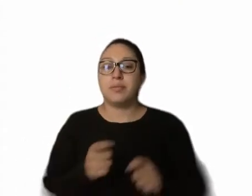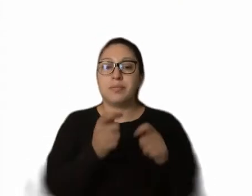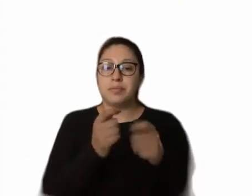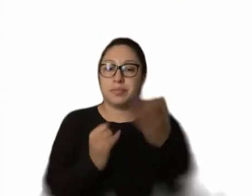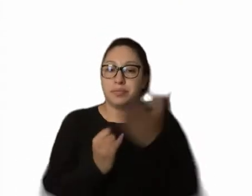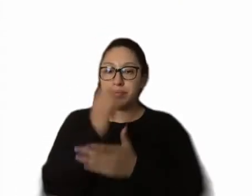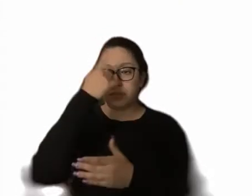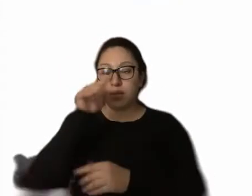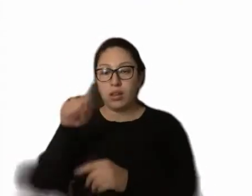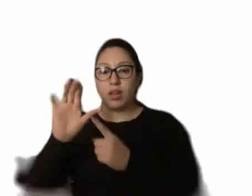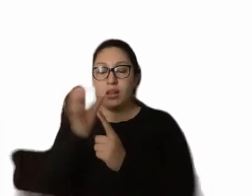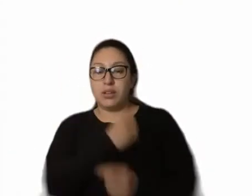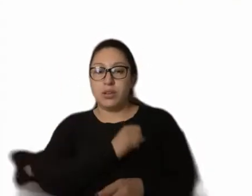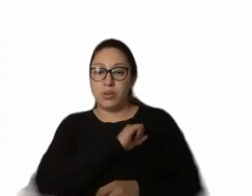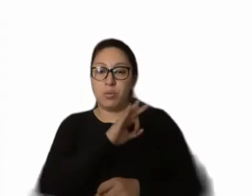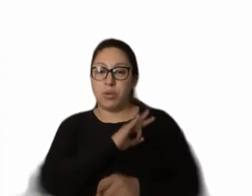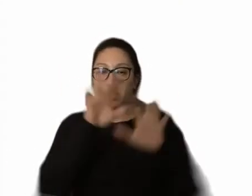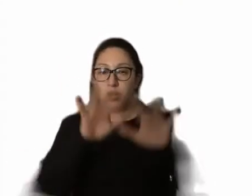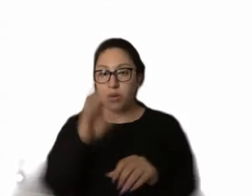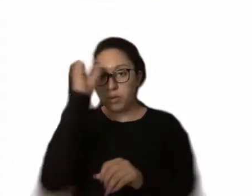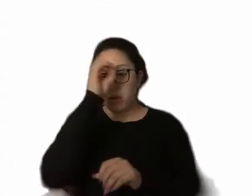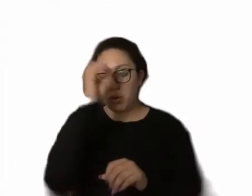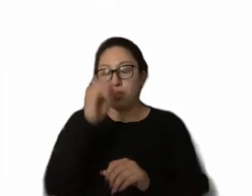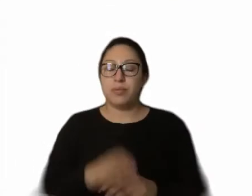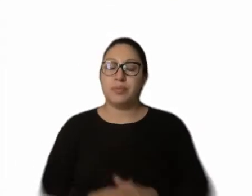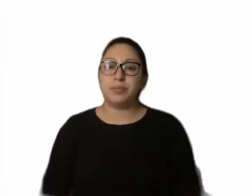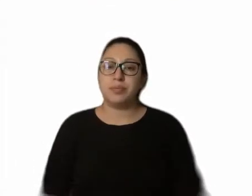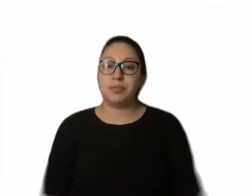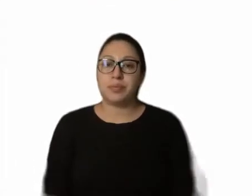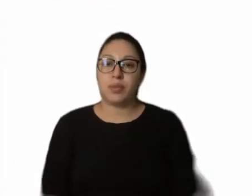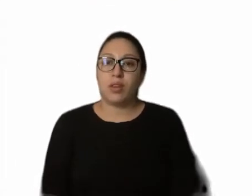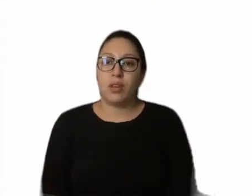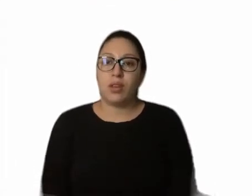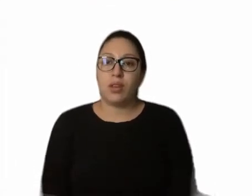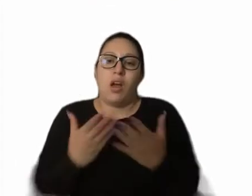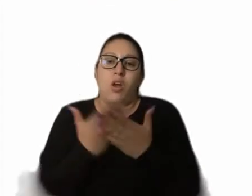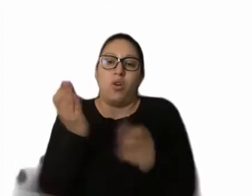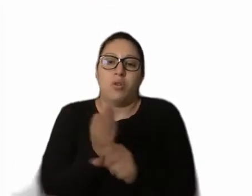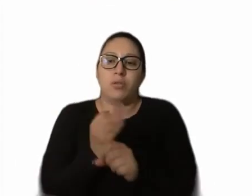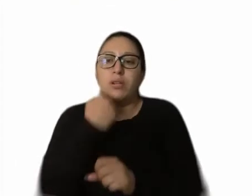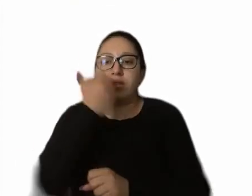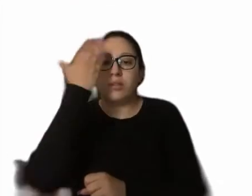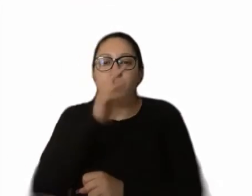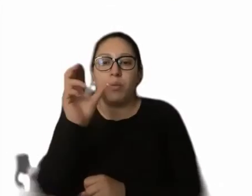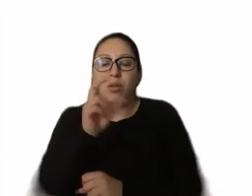opinión de la iniciativa de referencia a esta comisión. Bueno, entonces yo me pregunto, ¿cuándo se mandó a la comisión? Como dice en el preámbulo, ¿el